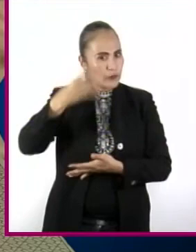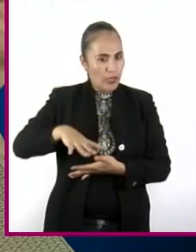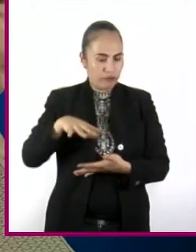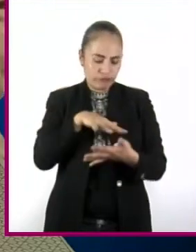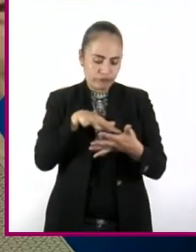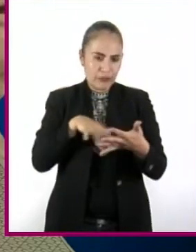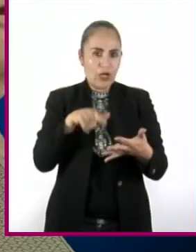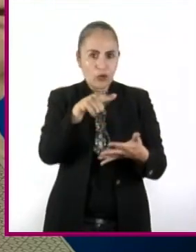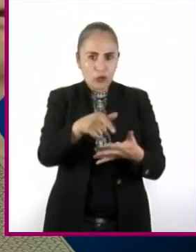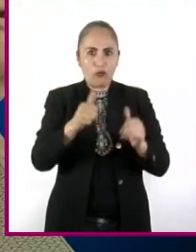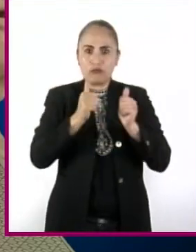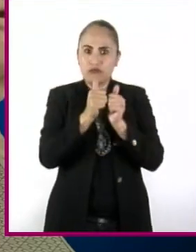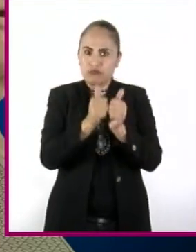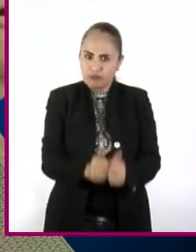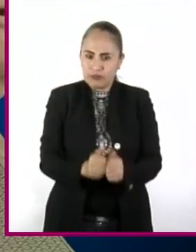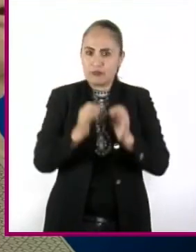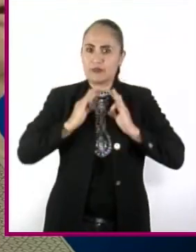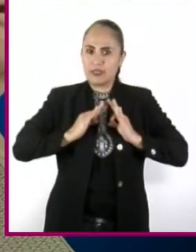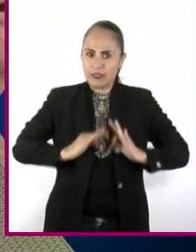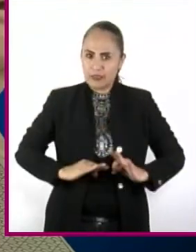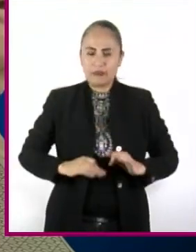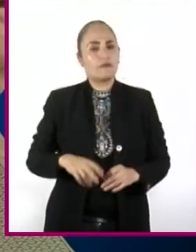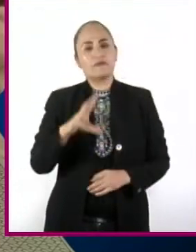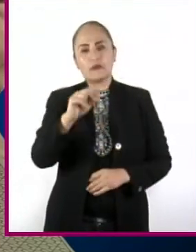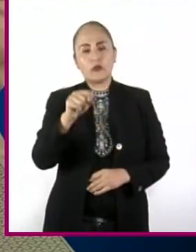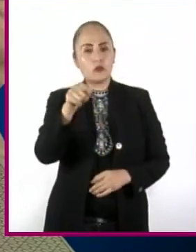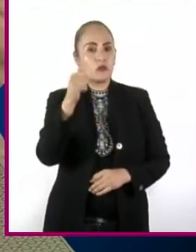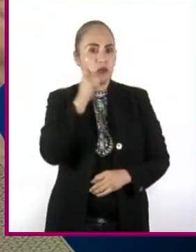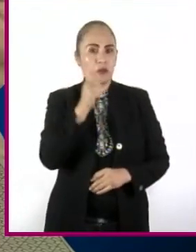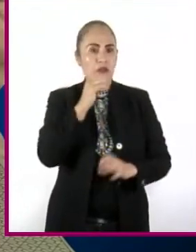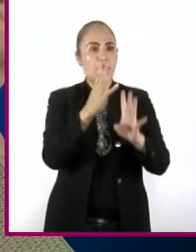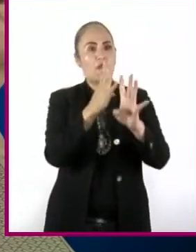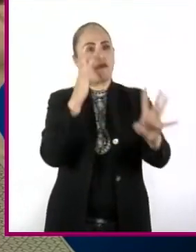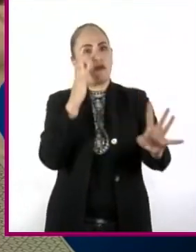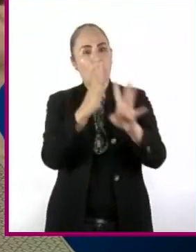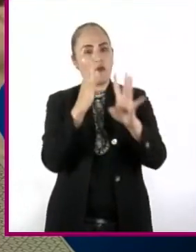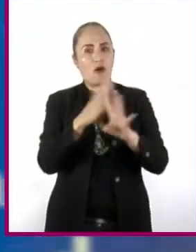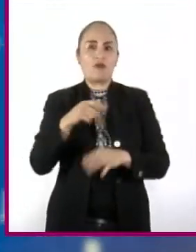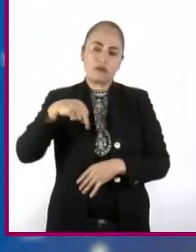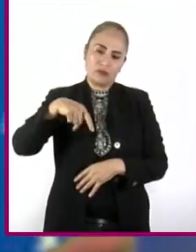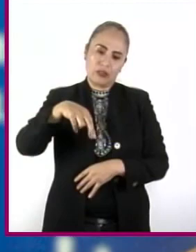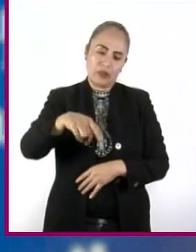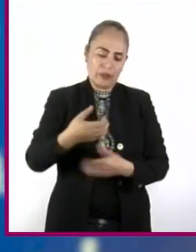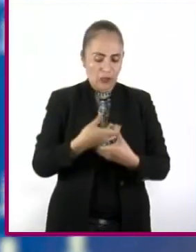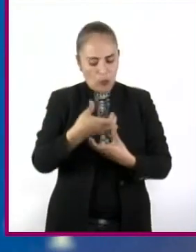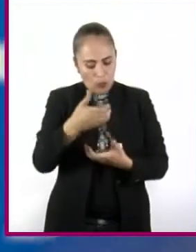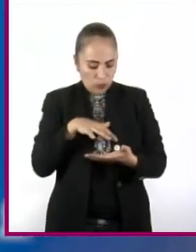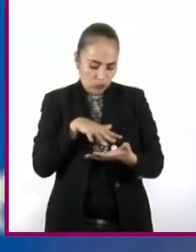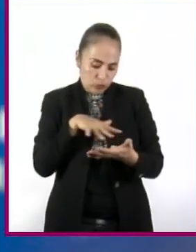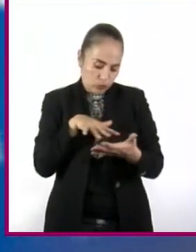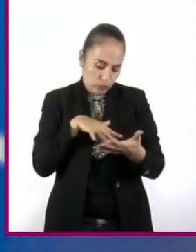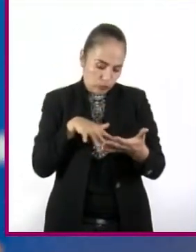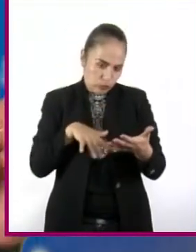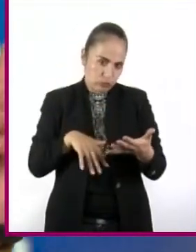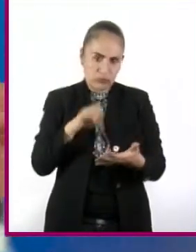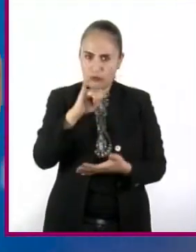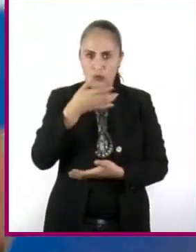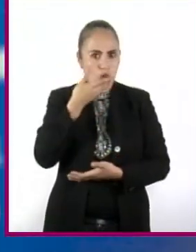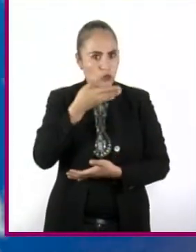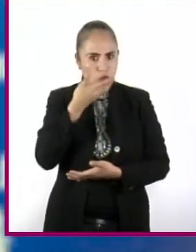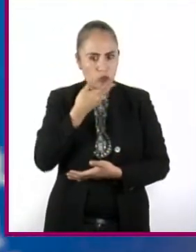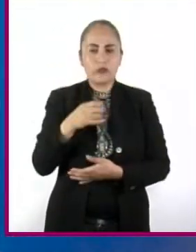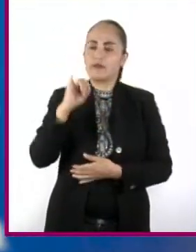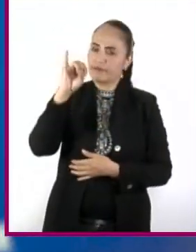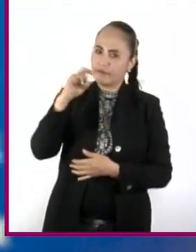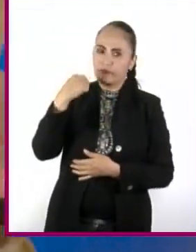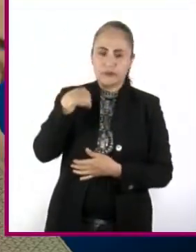quieto. Siempre que te formas o caminas a buscar algo, te pones a leer en tu cel. Claro que sí, amiga. Ya sabes que